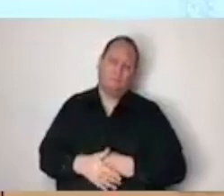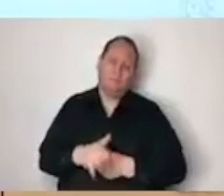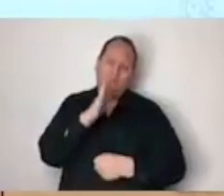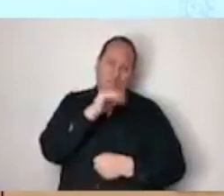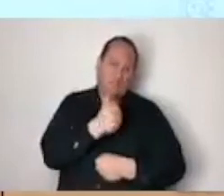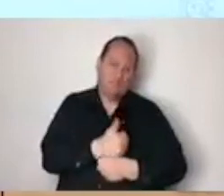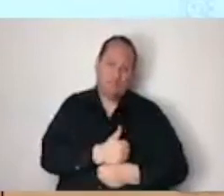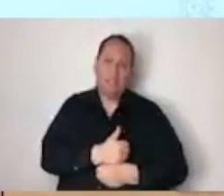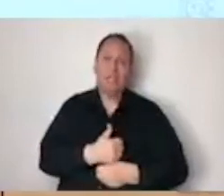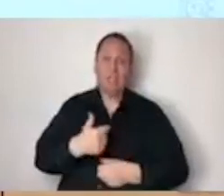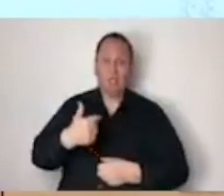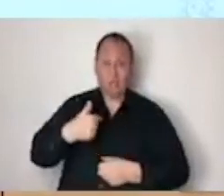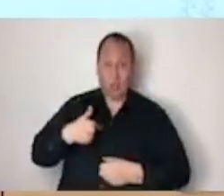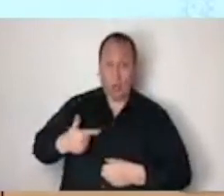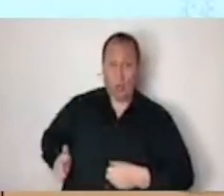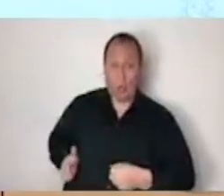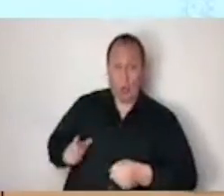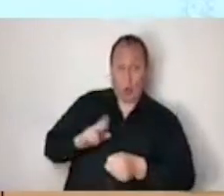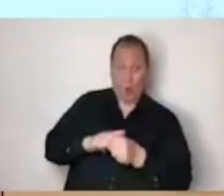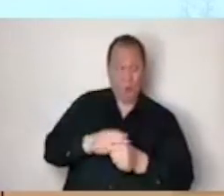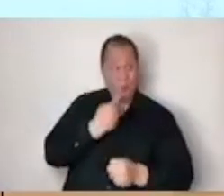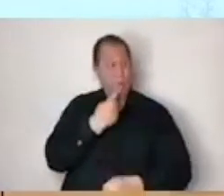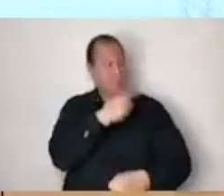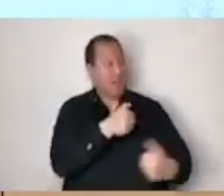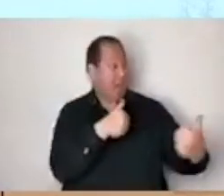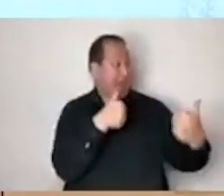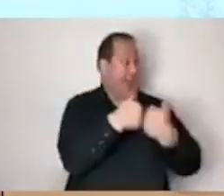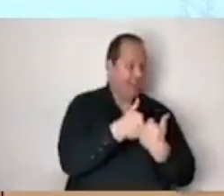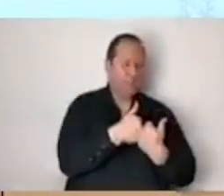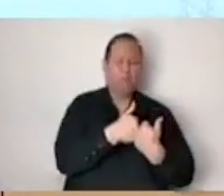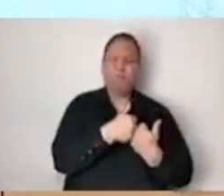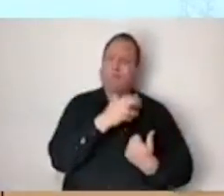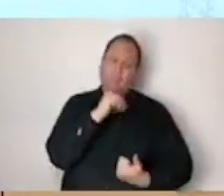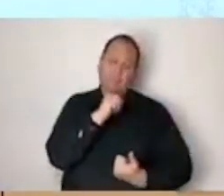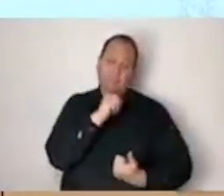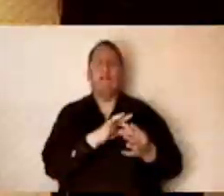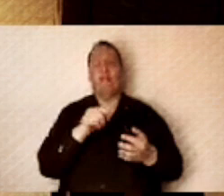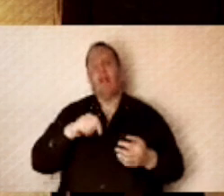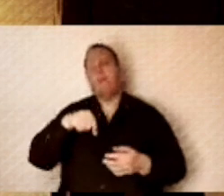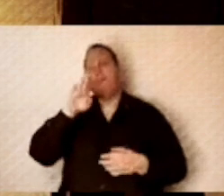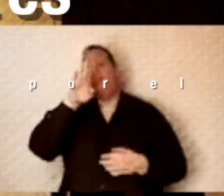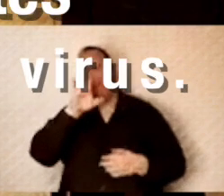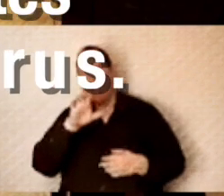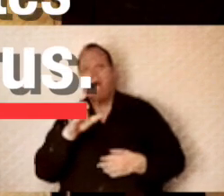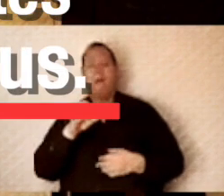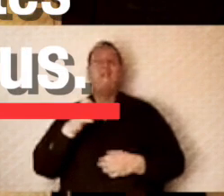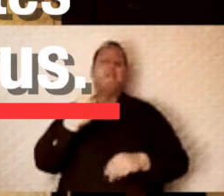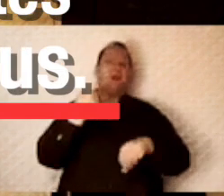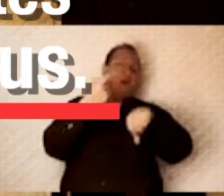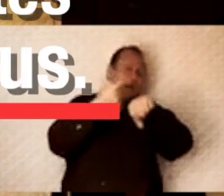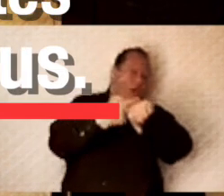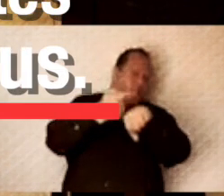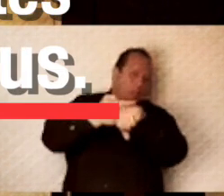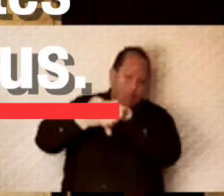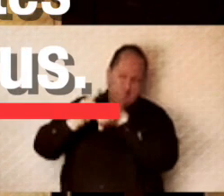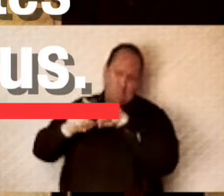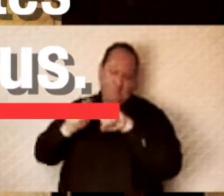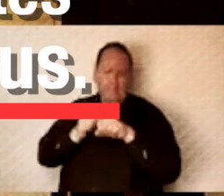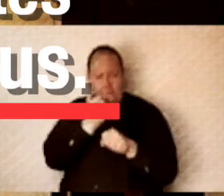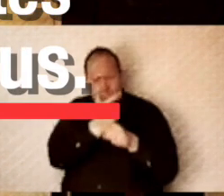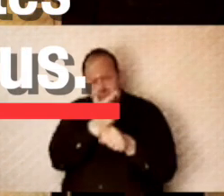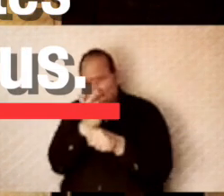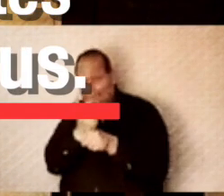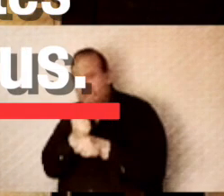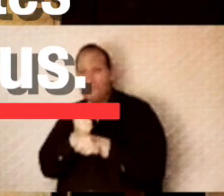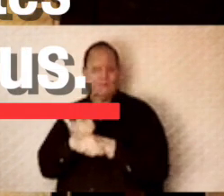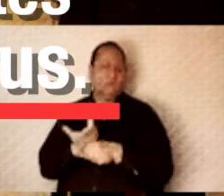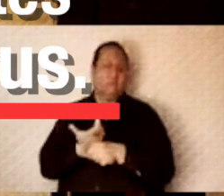El secretario de Salud de Baja California, Alonso Pérez Rico, dio a conocer que en el estado suman 2.524 casos confirmados de